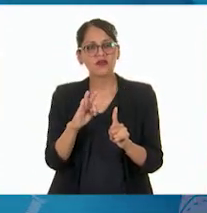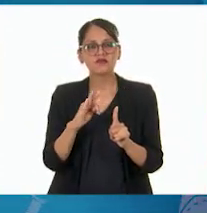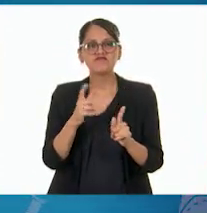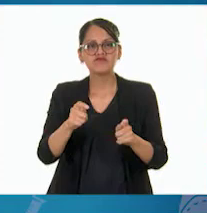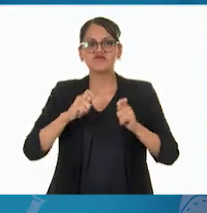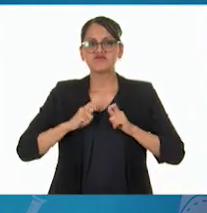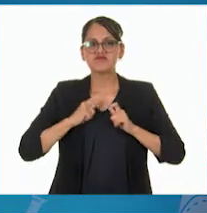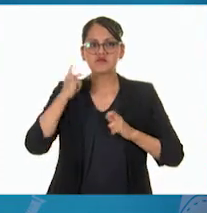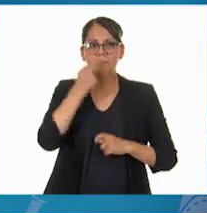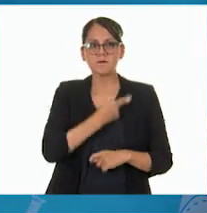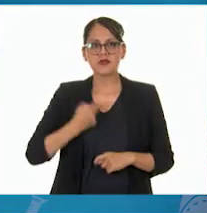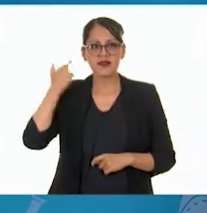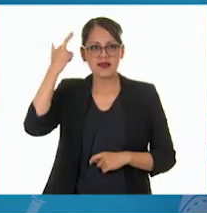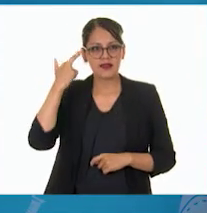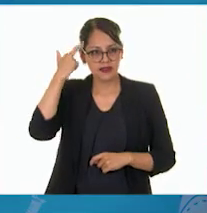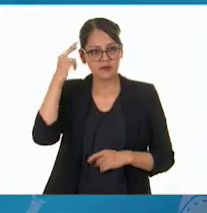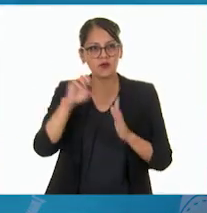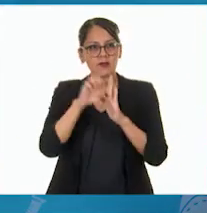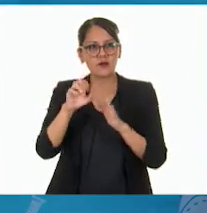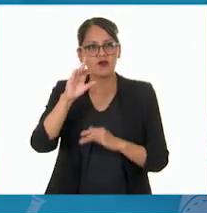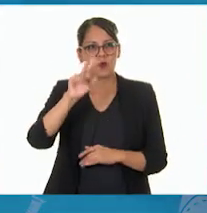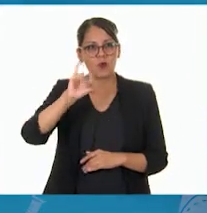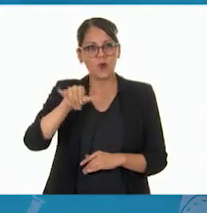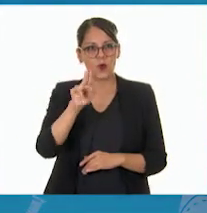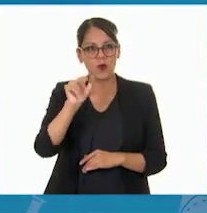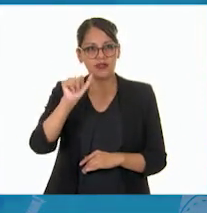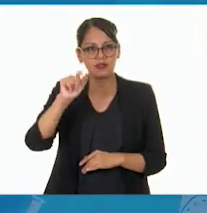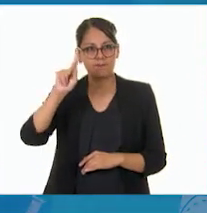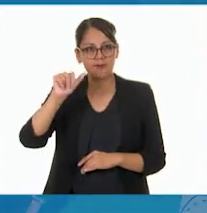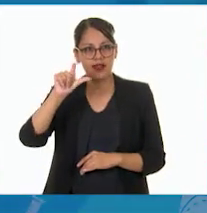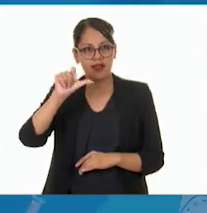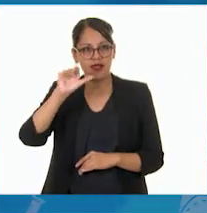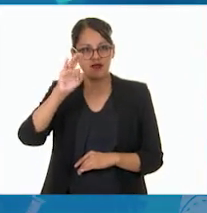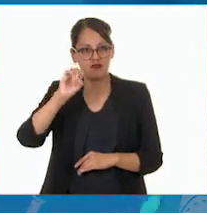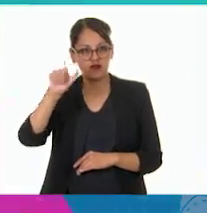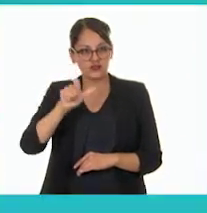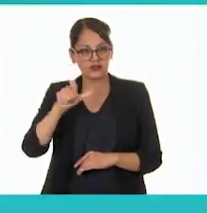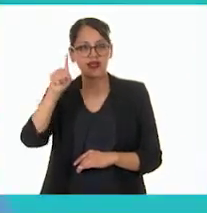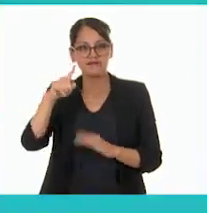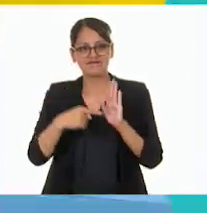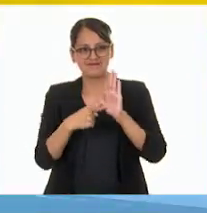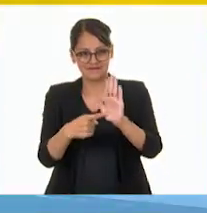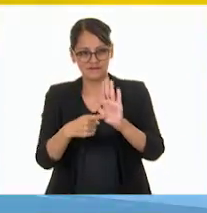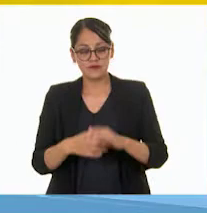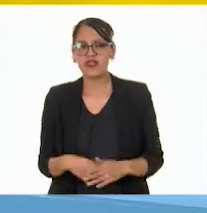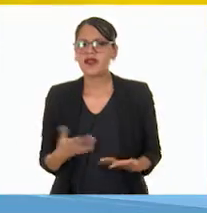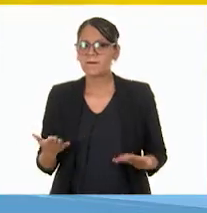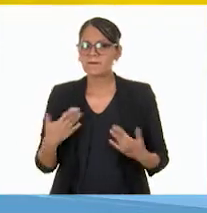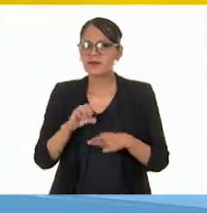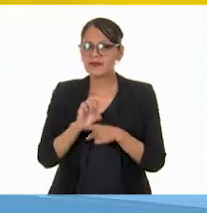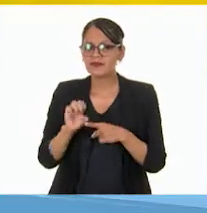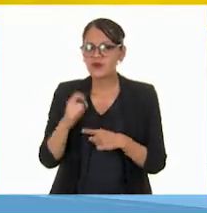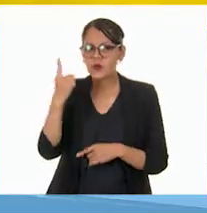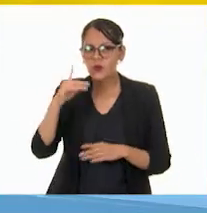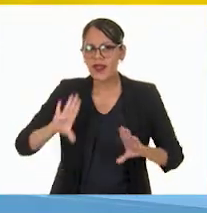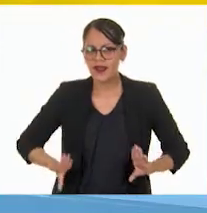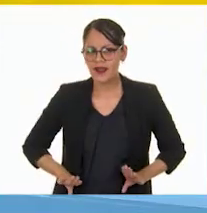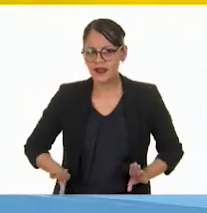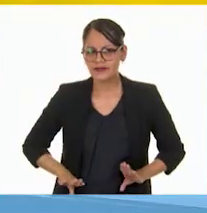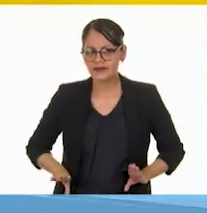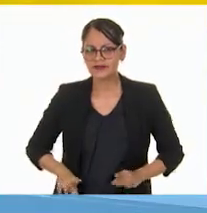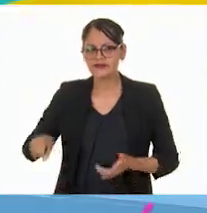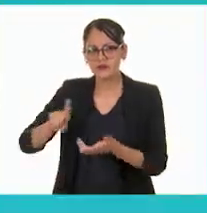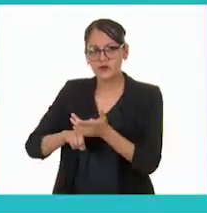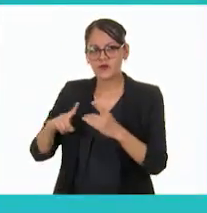virreyes, como Juan de Palafox, al que vemos en la pantalla. Muy bien, entonces una característica de la